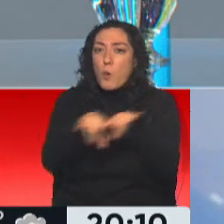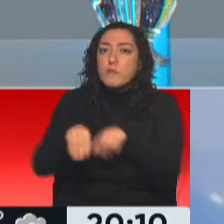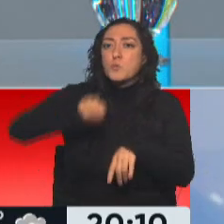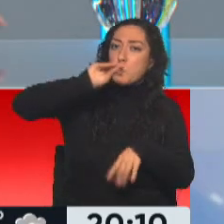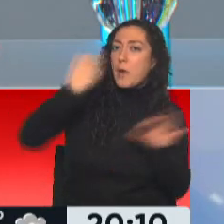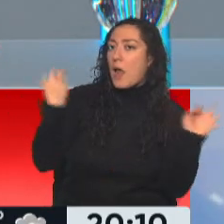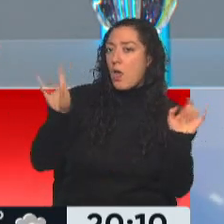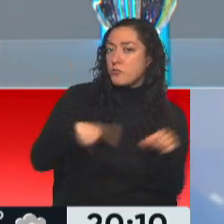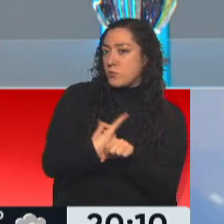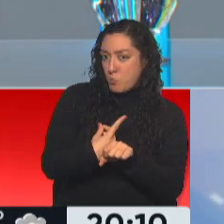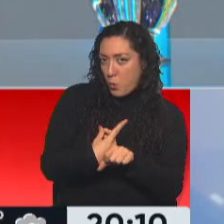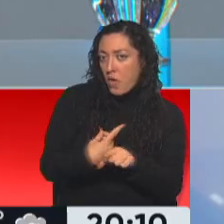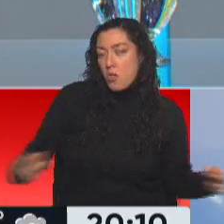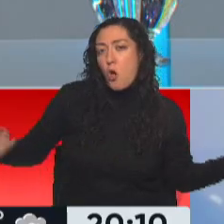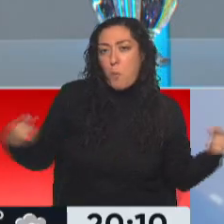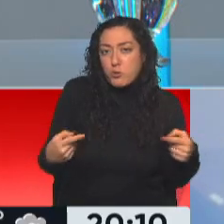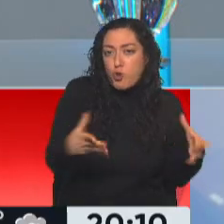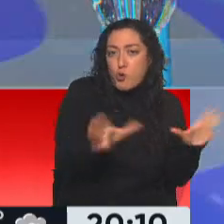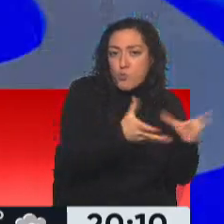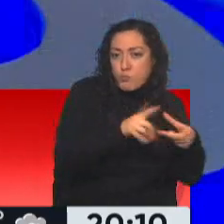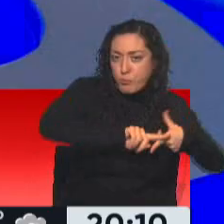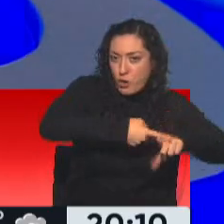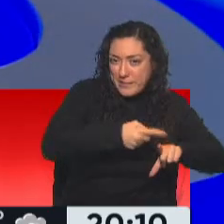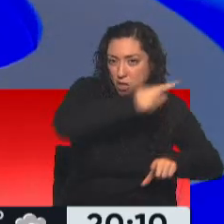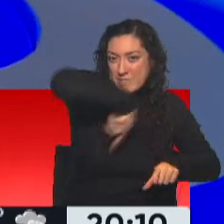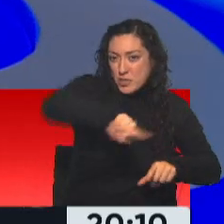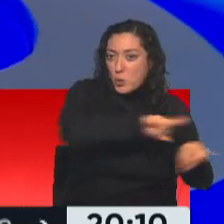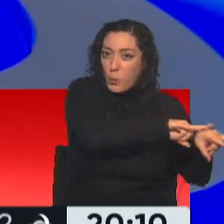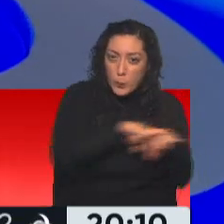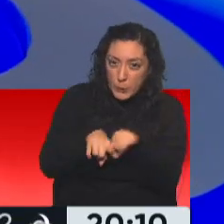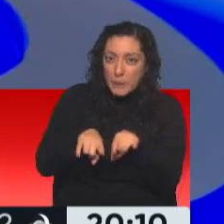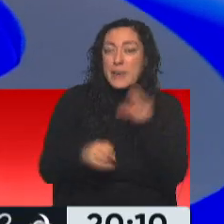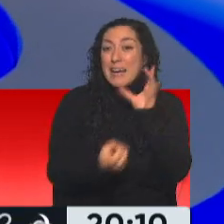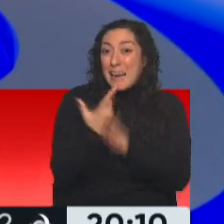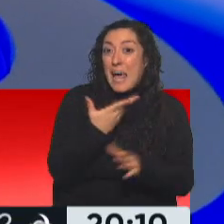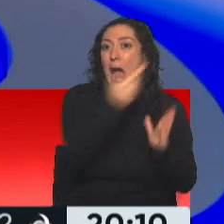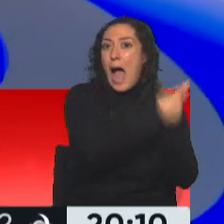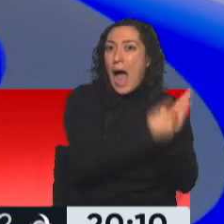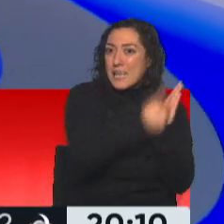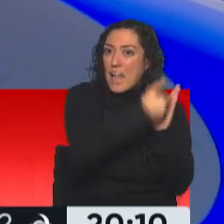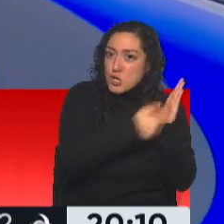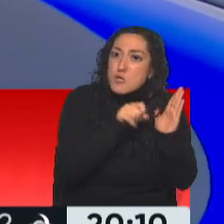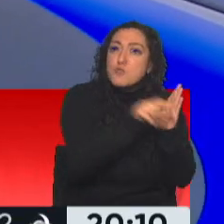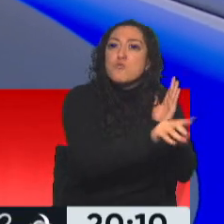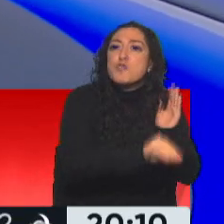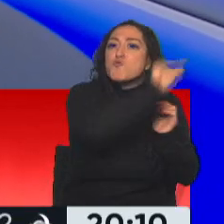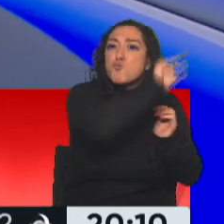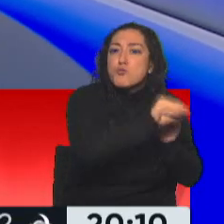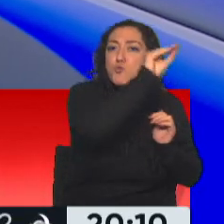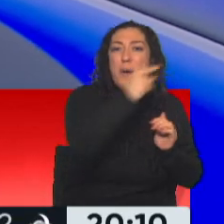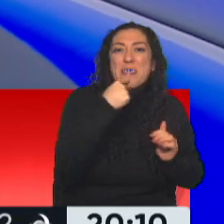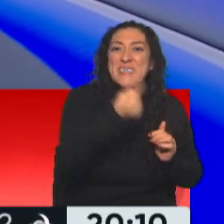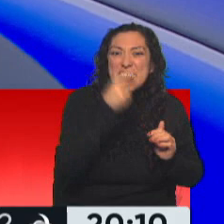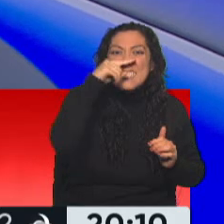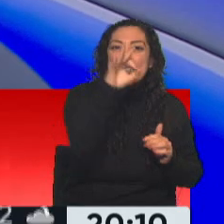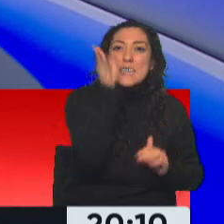condimento es que desde la oposición hicieron una página web donde subieron las actas. Ellos sostienen que tienen más del 70%